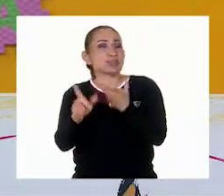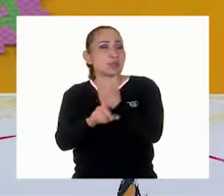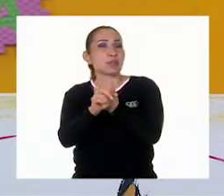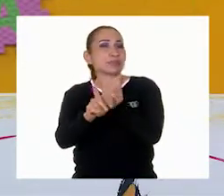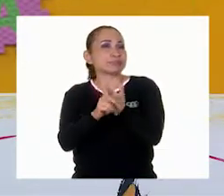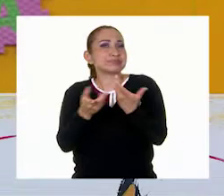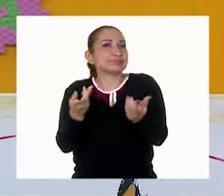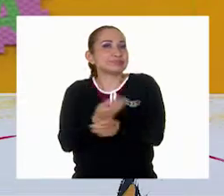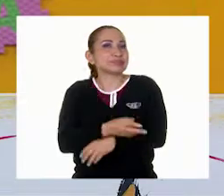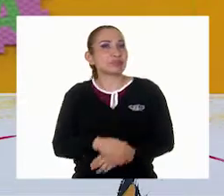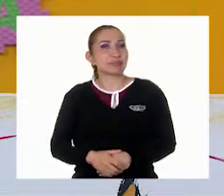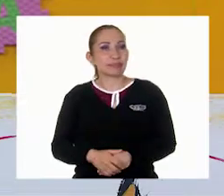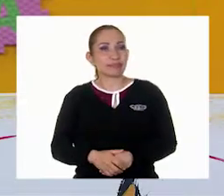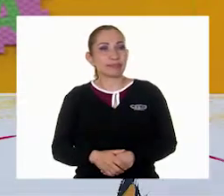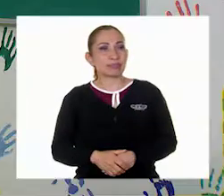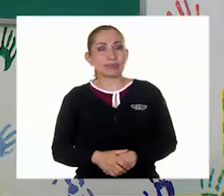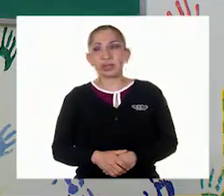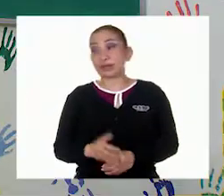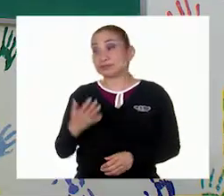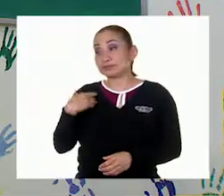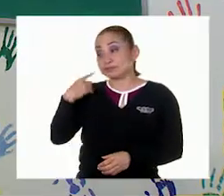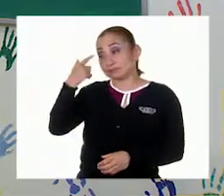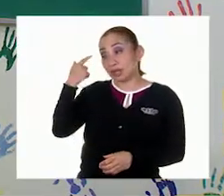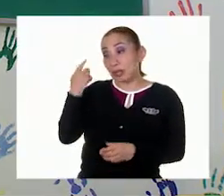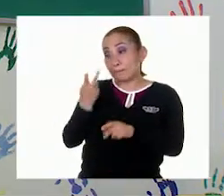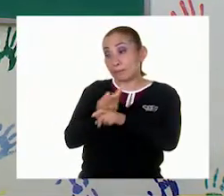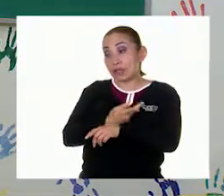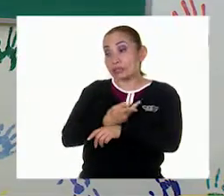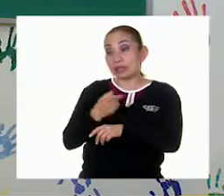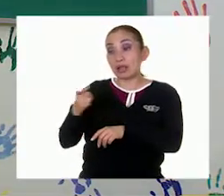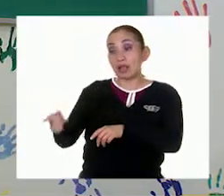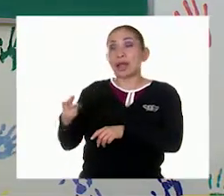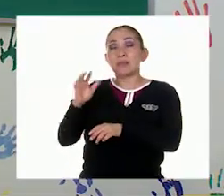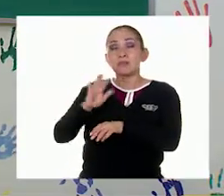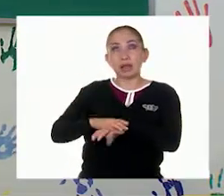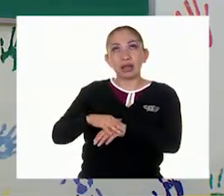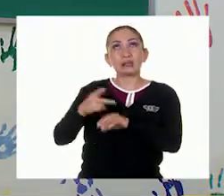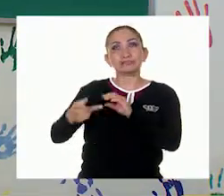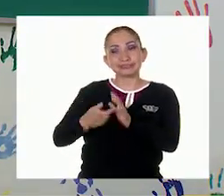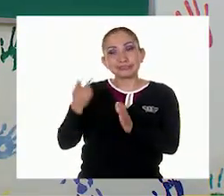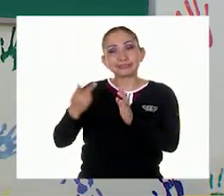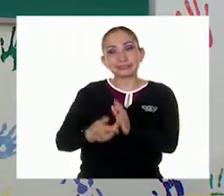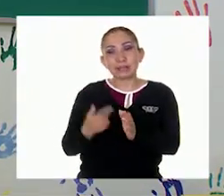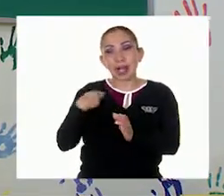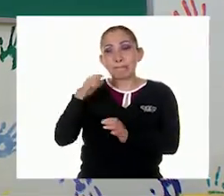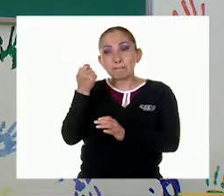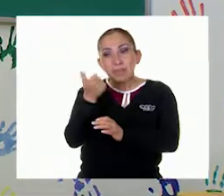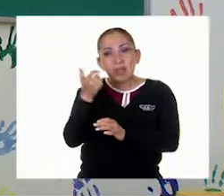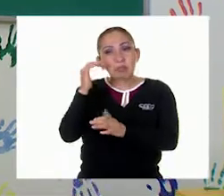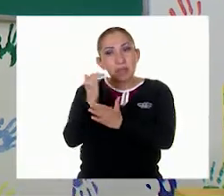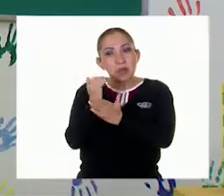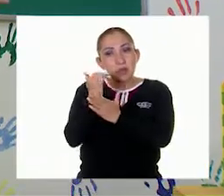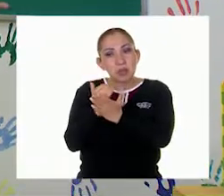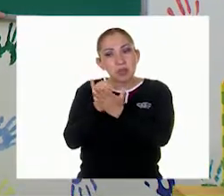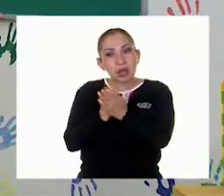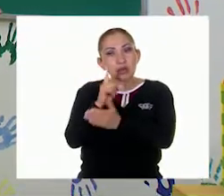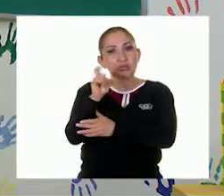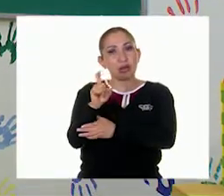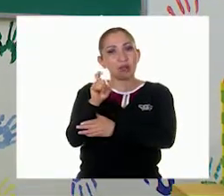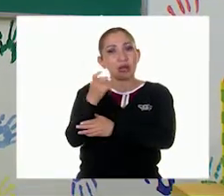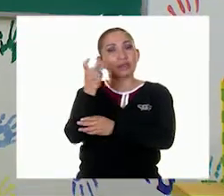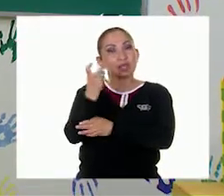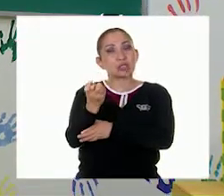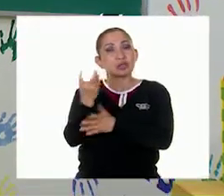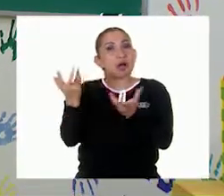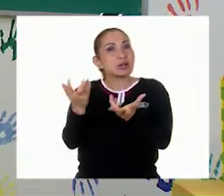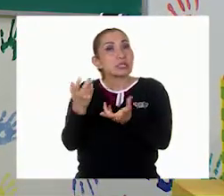gran problema? Bueno, Gloria, lo que sucede es que hay cada vez menos disponibilidad de agua y esto, por